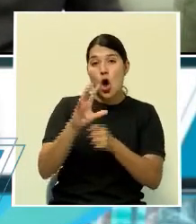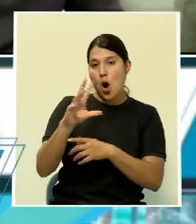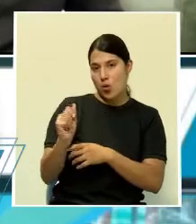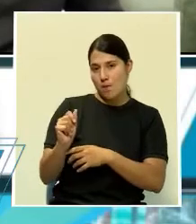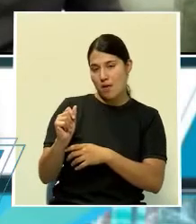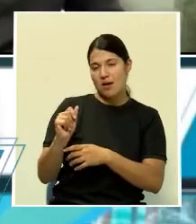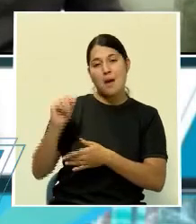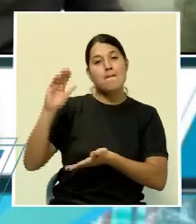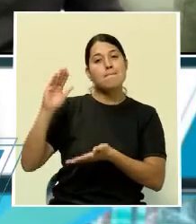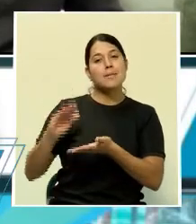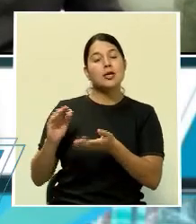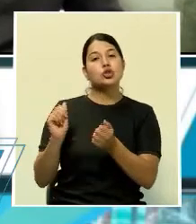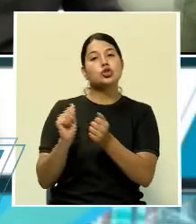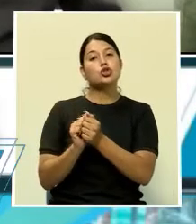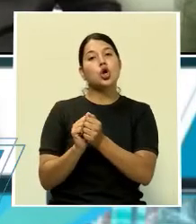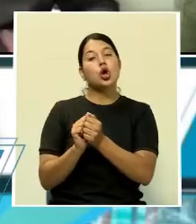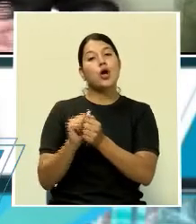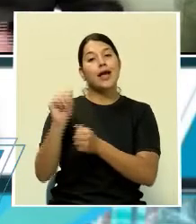Justamente